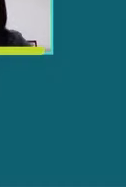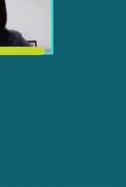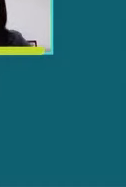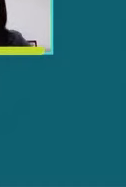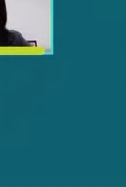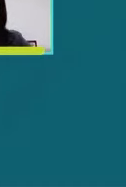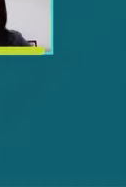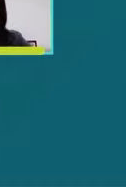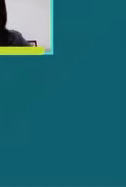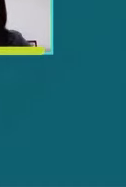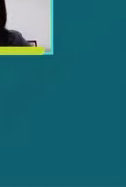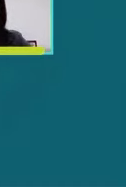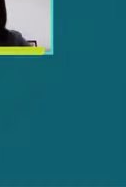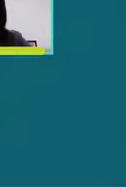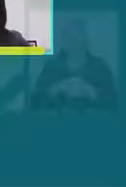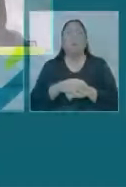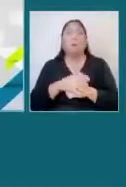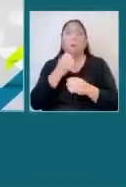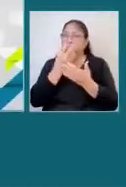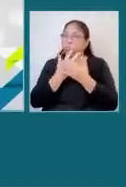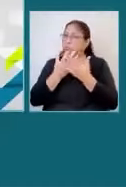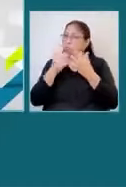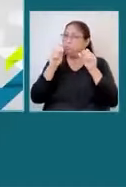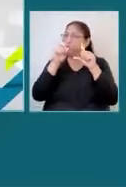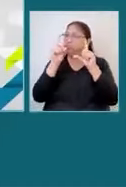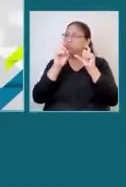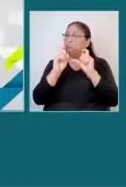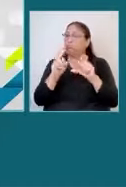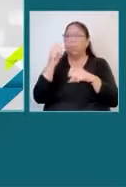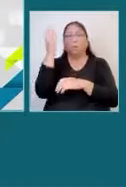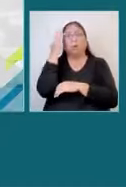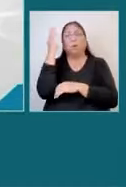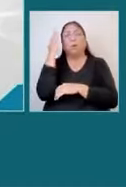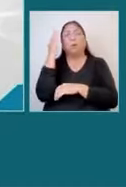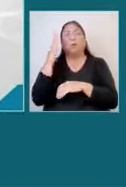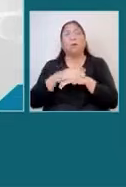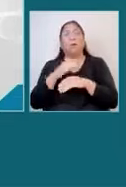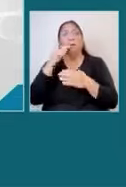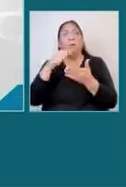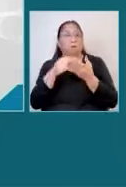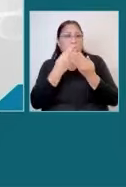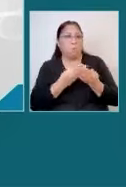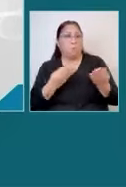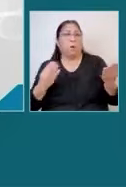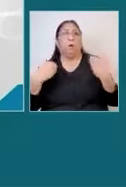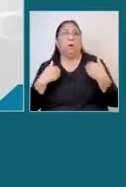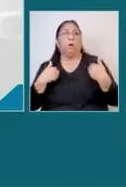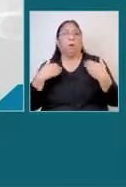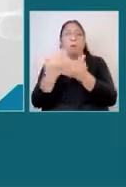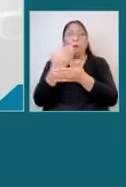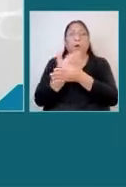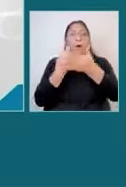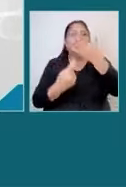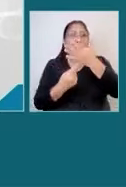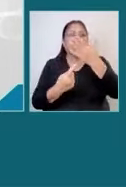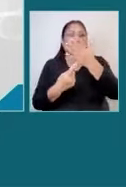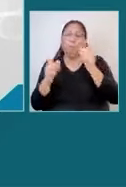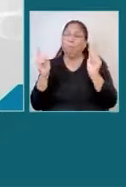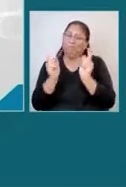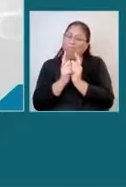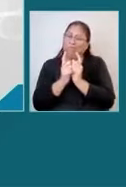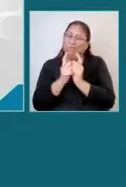Sí, sin duda, Jenny, muy buena pregunta, porque bueno, sabemos que los recursos que tenemos para innovación son escasos, ¿no? Sabemos